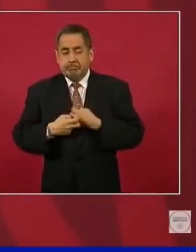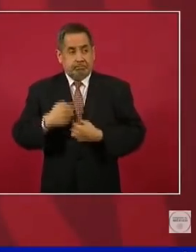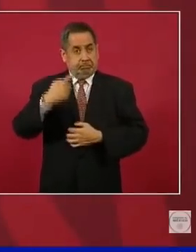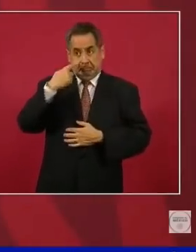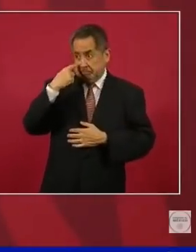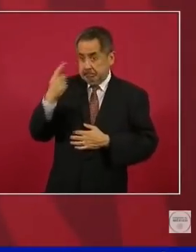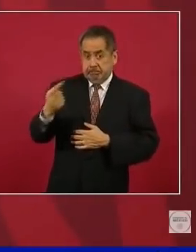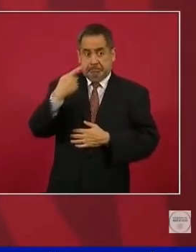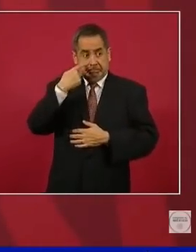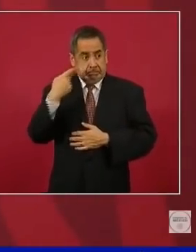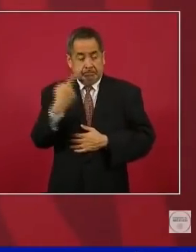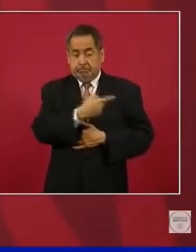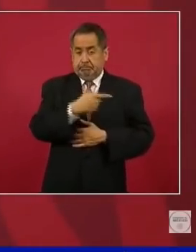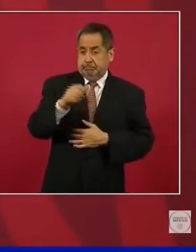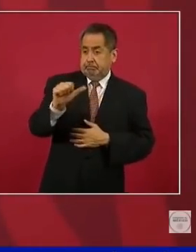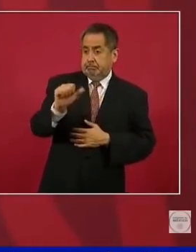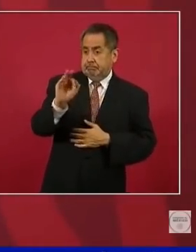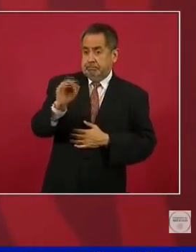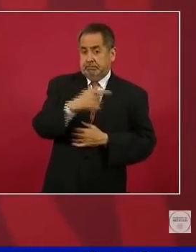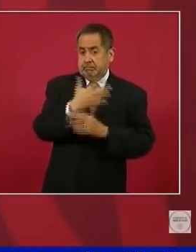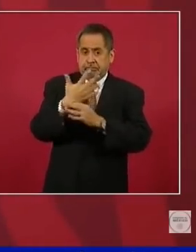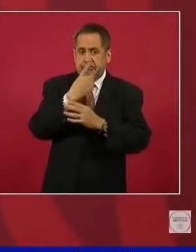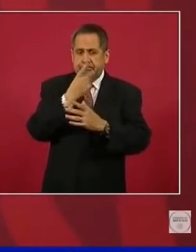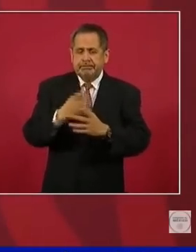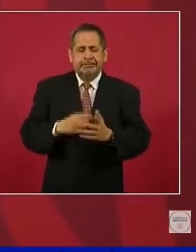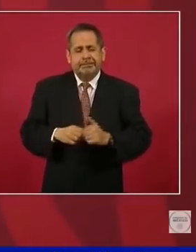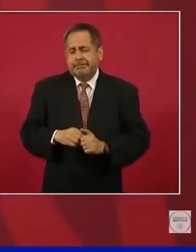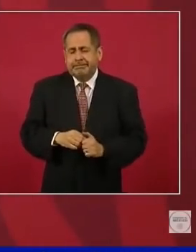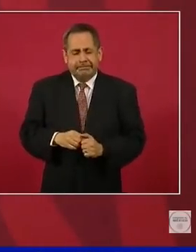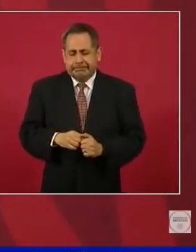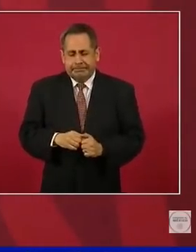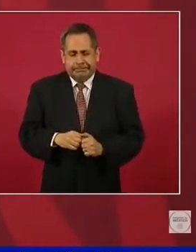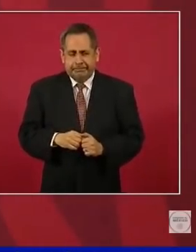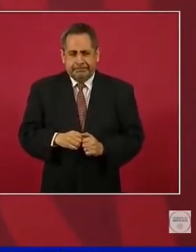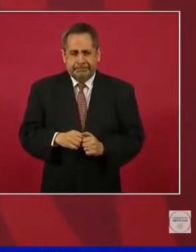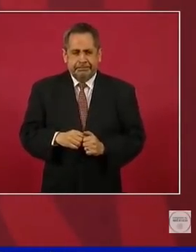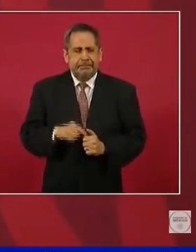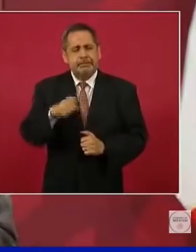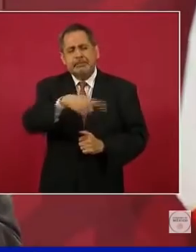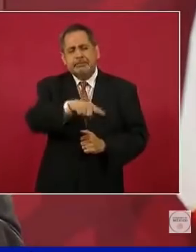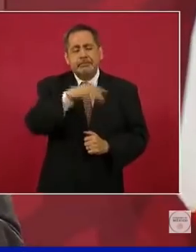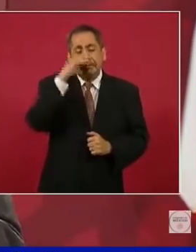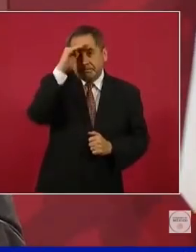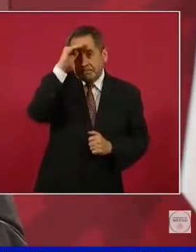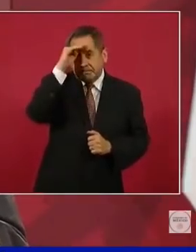conservadores, corruptos, porque piensan que es lo mismo.